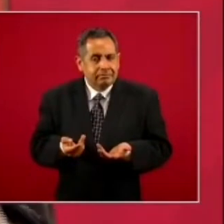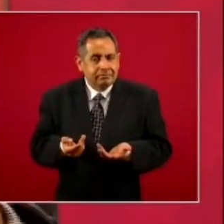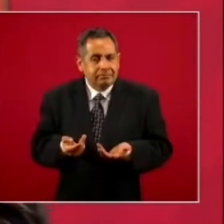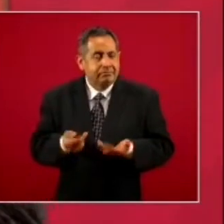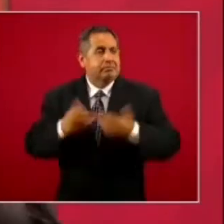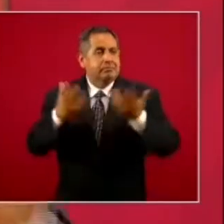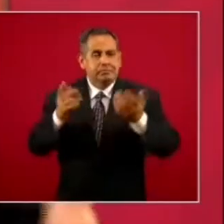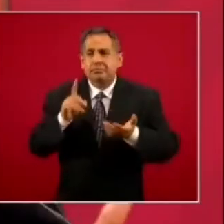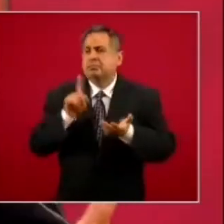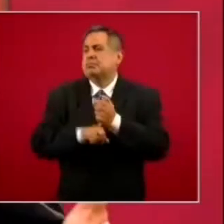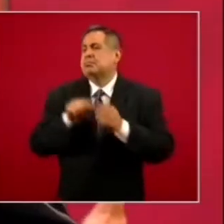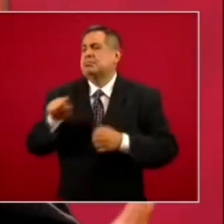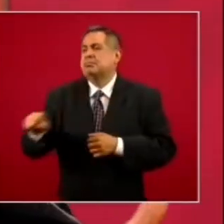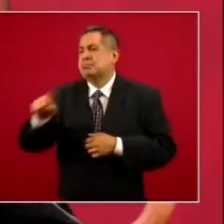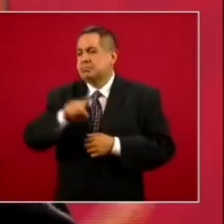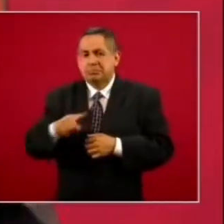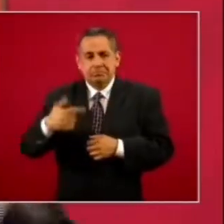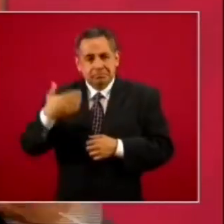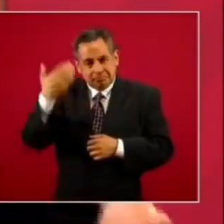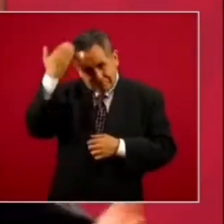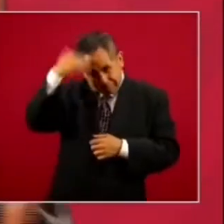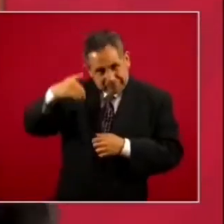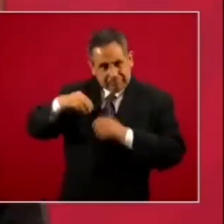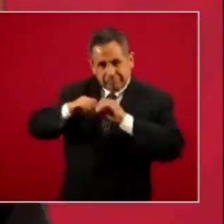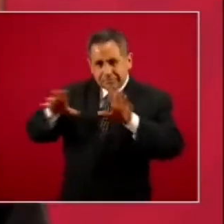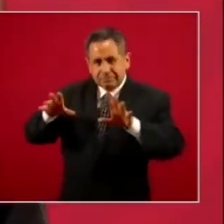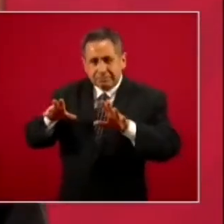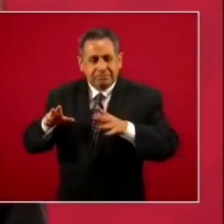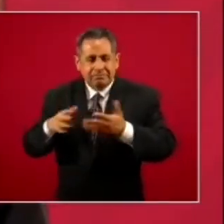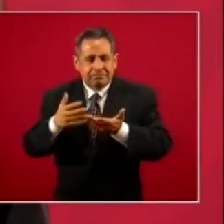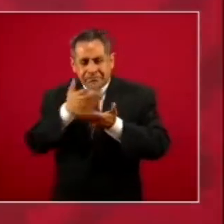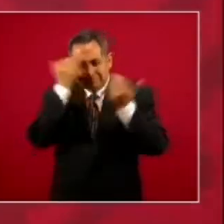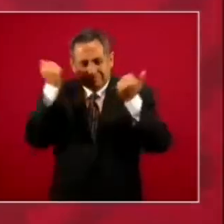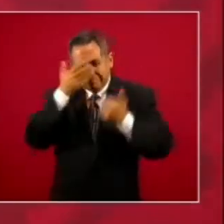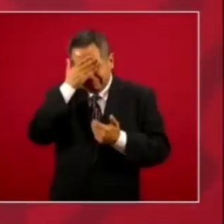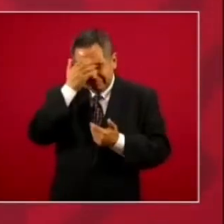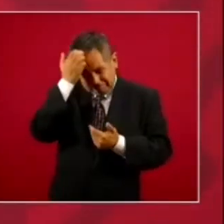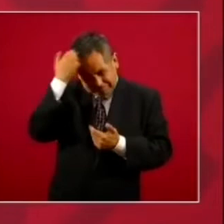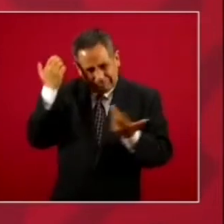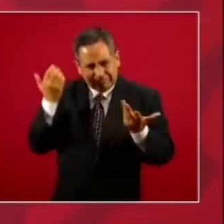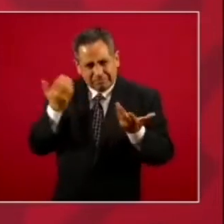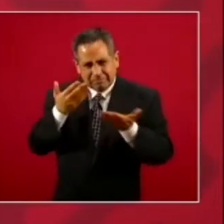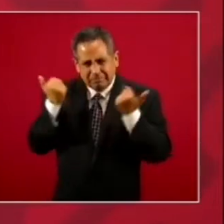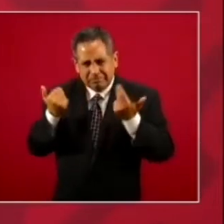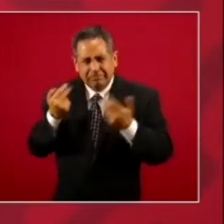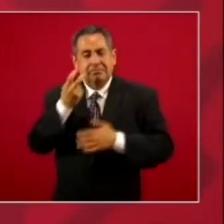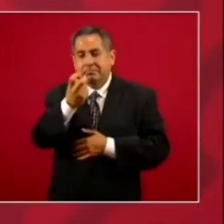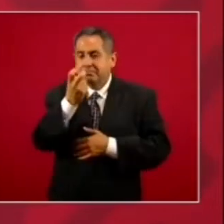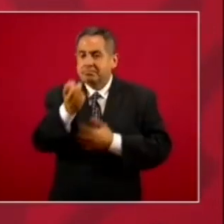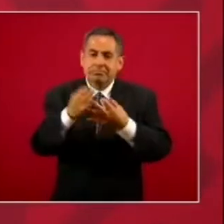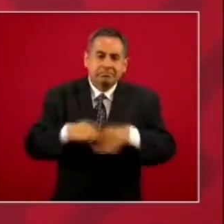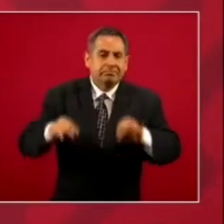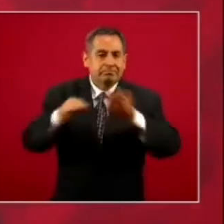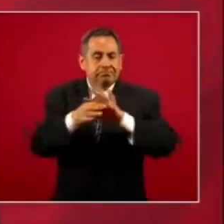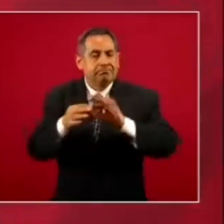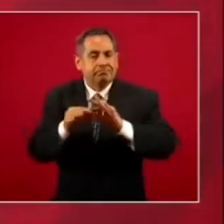¿qué lo van a saber la mayoría de los mexicanos? Por eso es muy